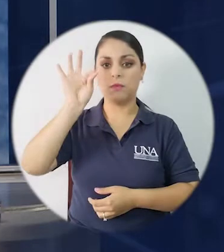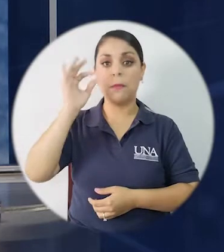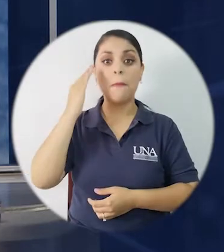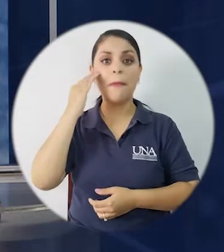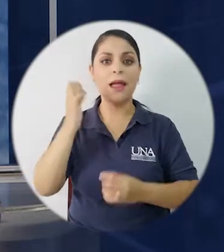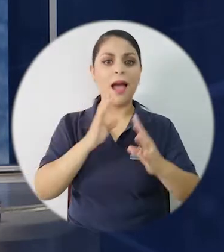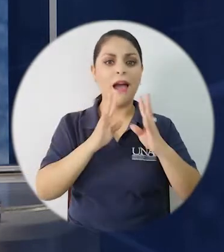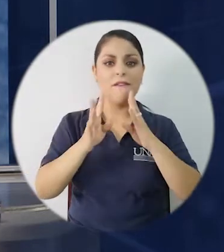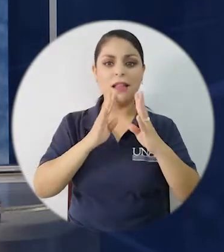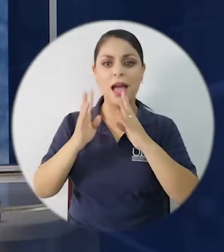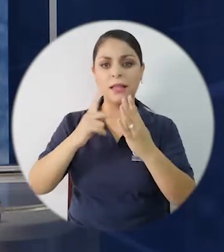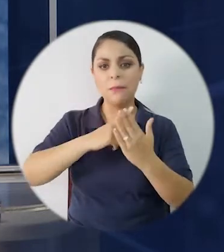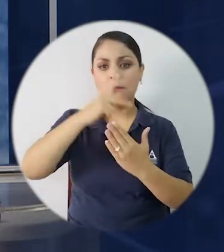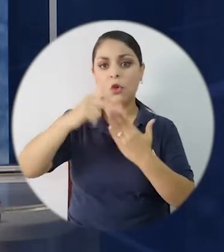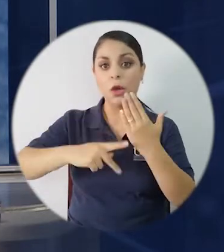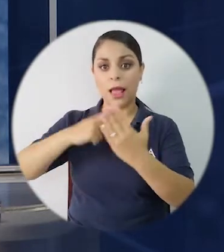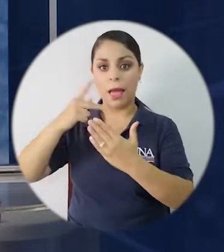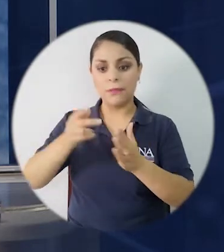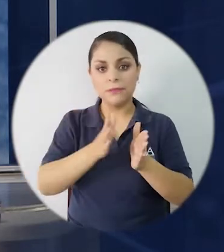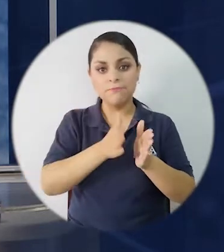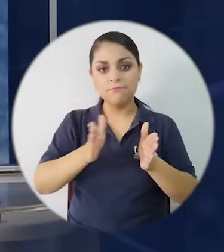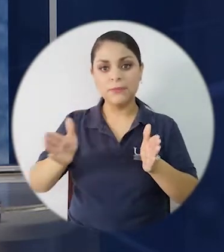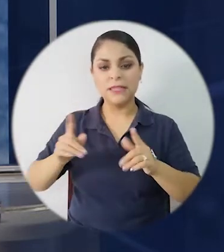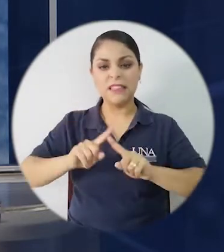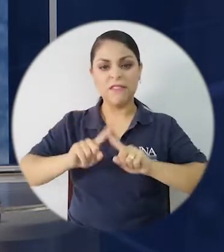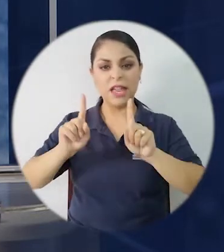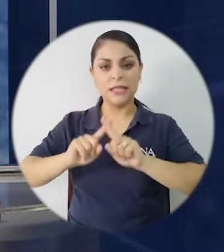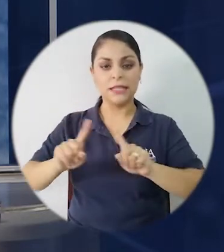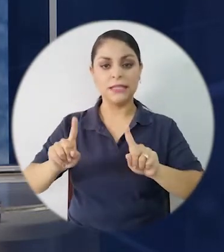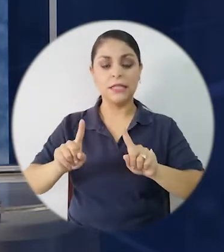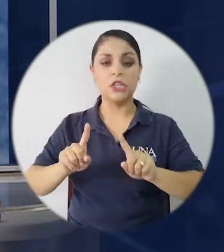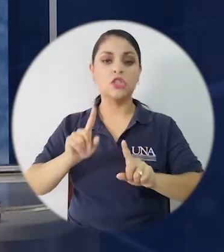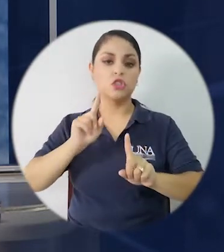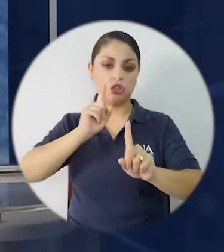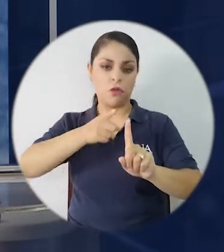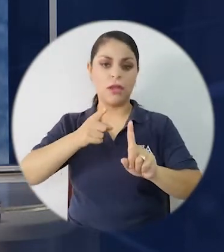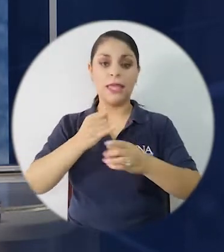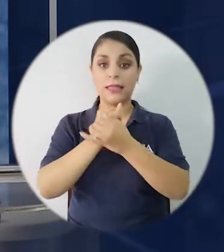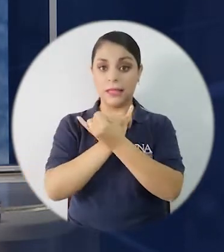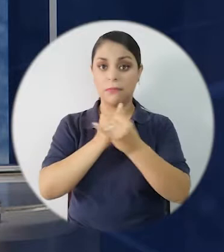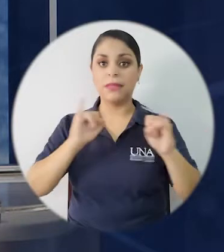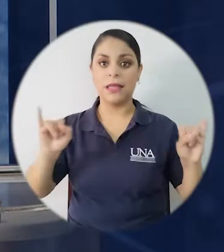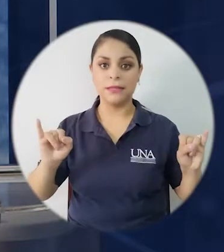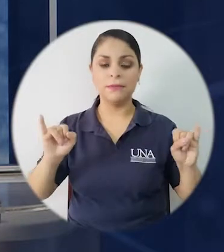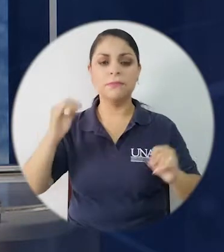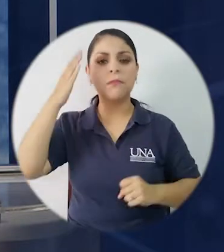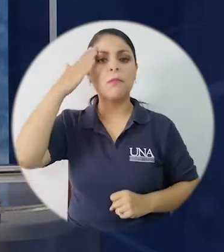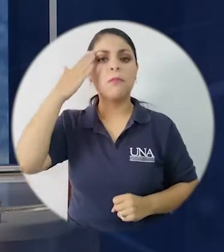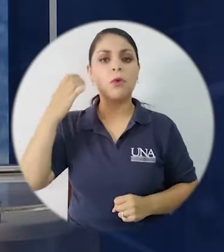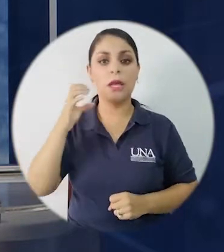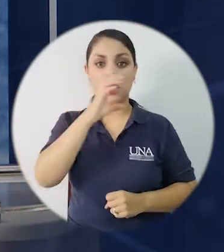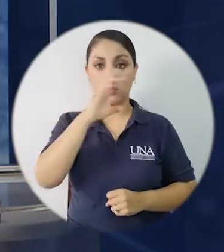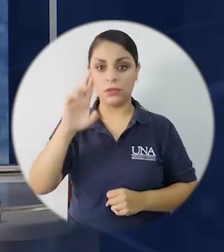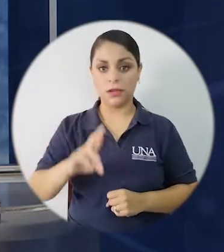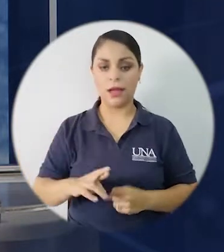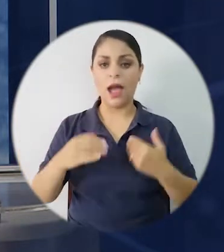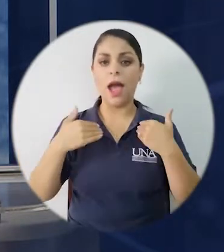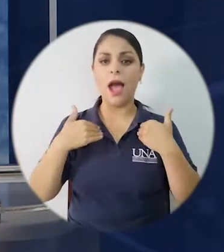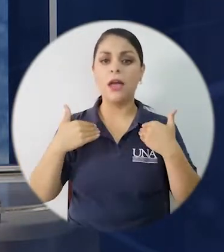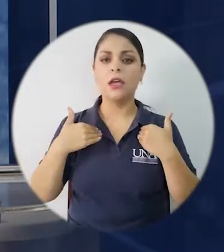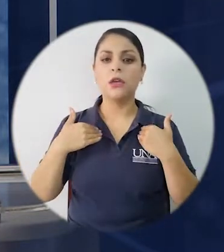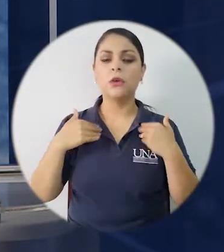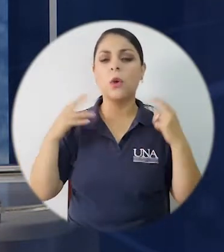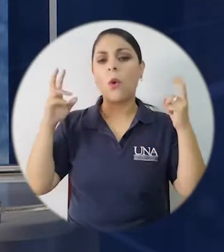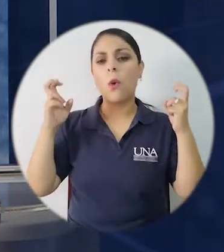especiales sobre el Bicentenario de la Independencia, porque en Costa Rica ha habido ¿cómo llamarle? Como una leyenda histórica, un